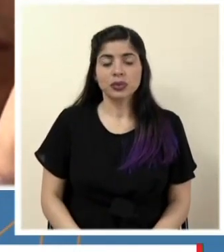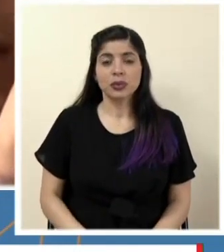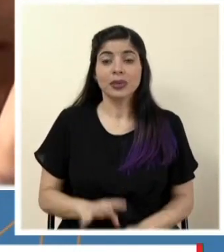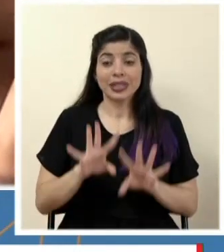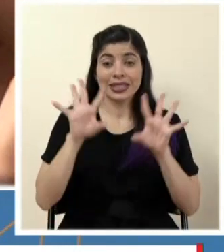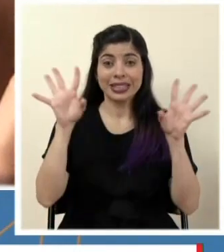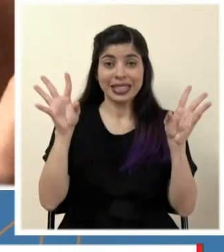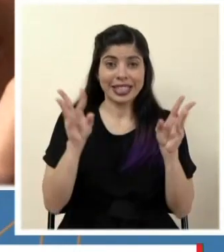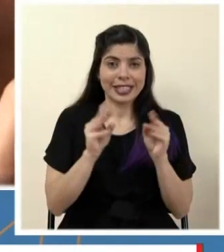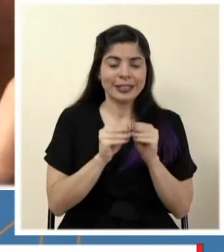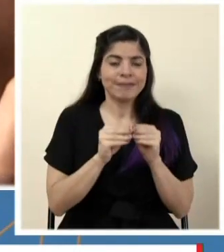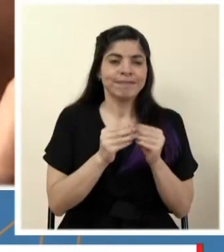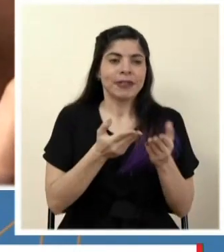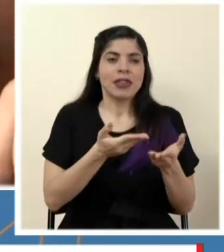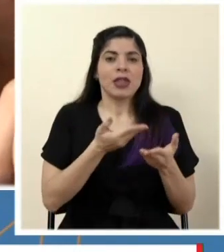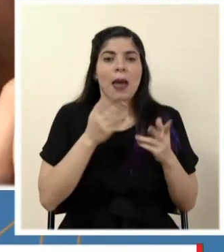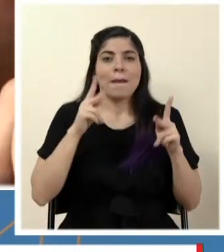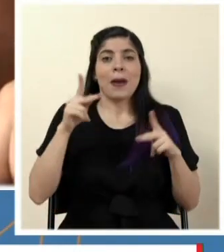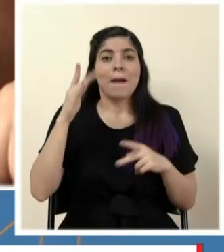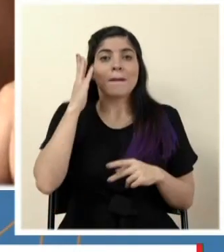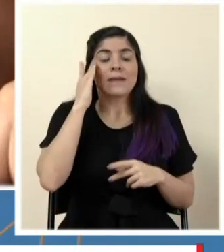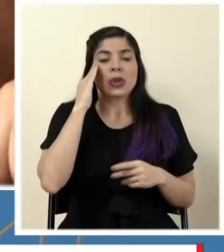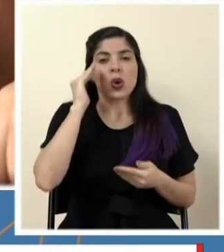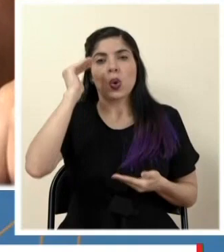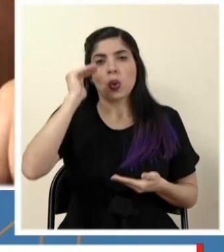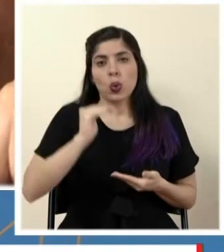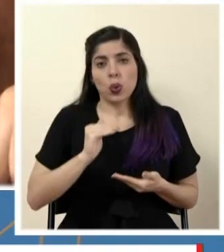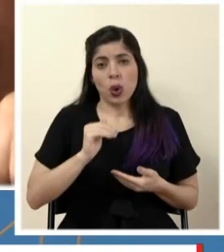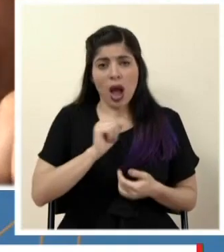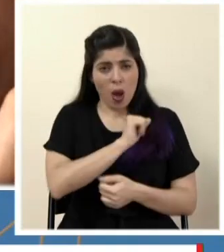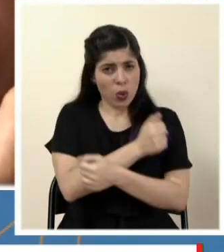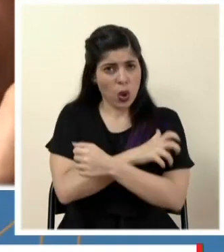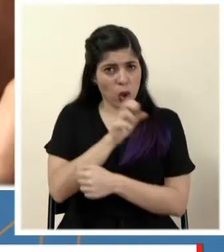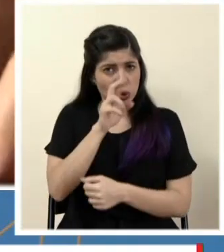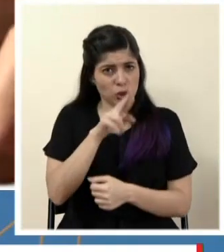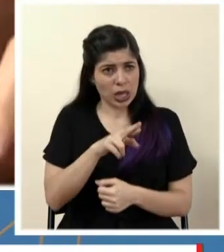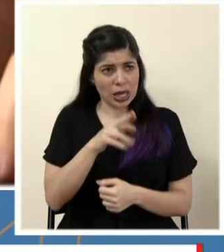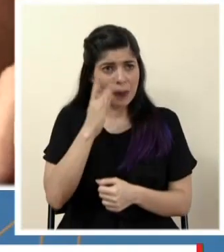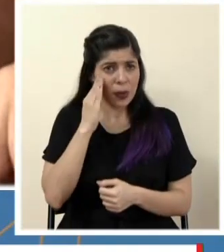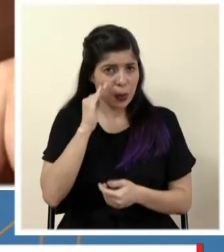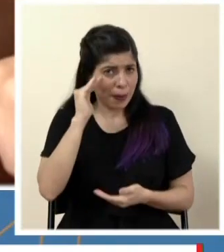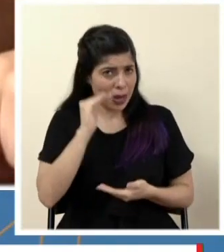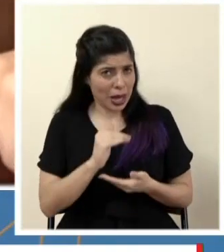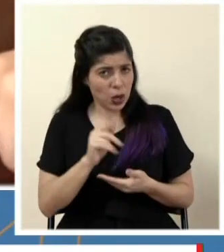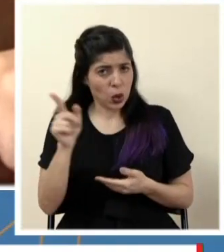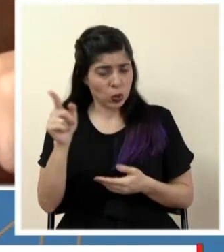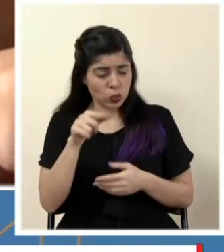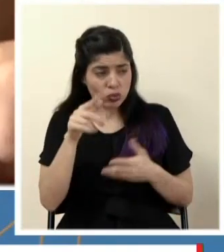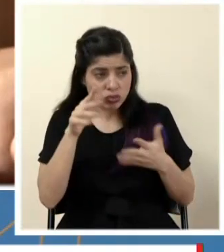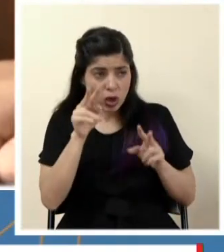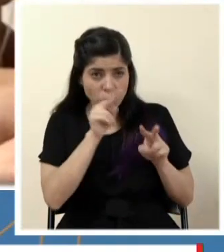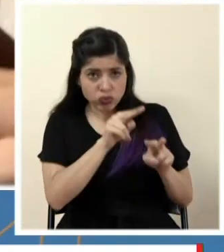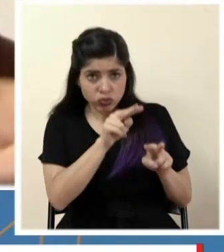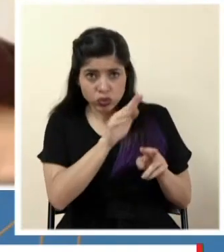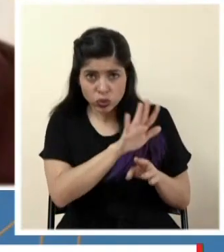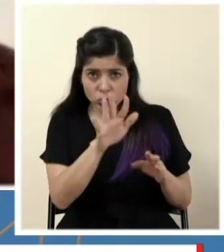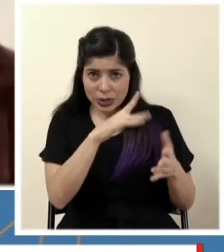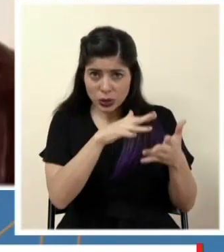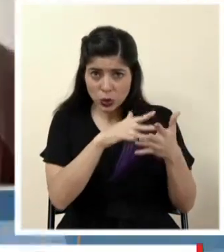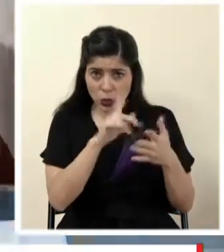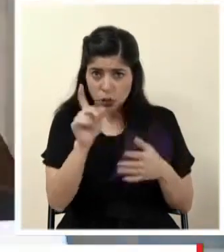Estos hechos de alguna manera alivian las preocupaciones de las autoridades de Costa Rica, y qué tan de cerca están siguiendo esos tipos de estudios.